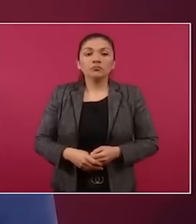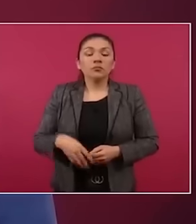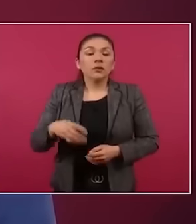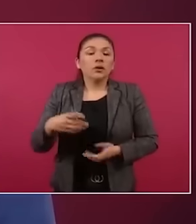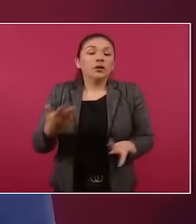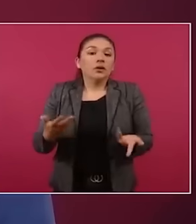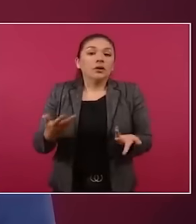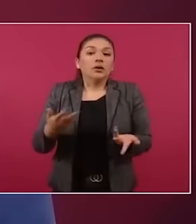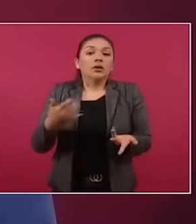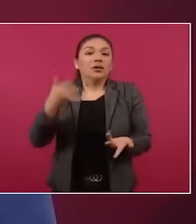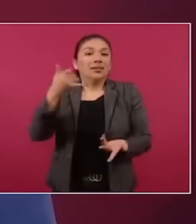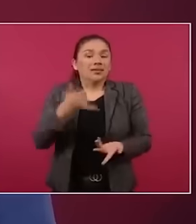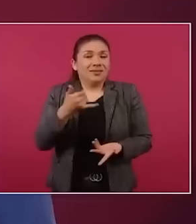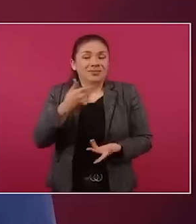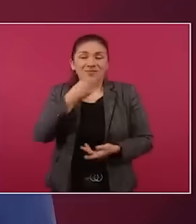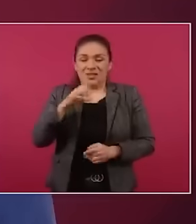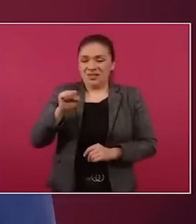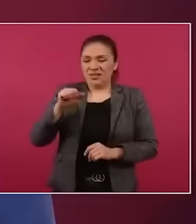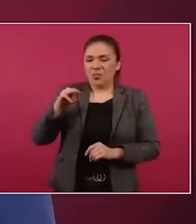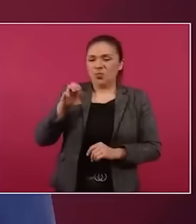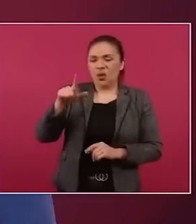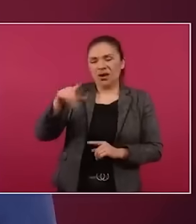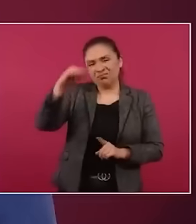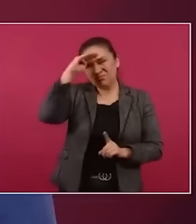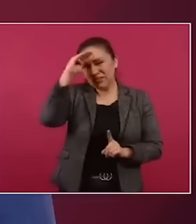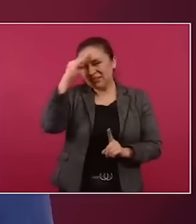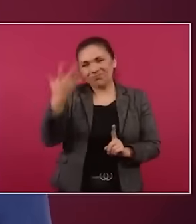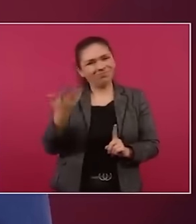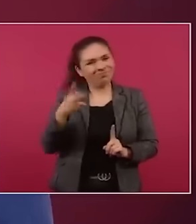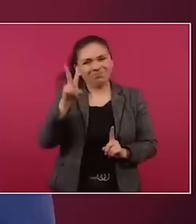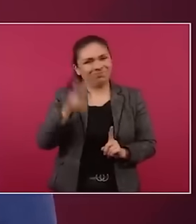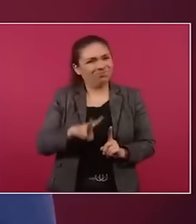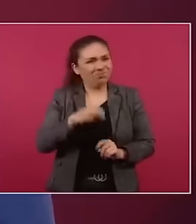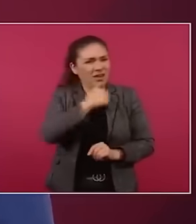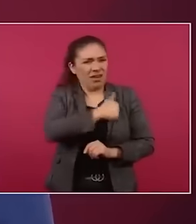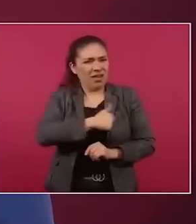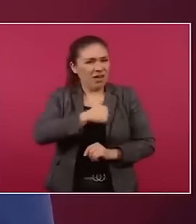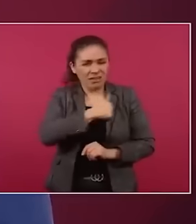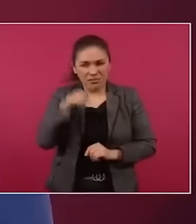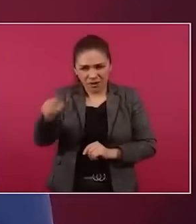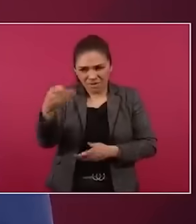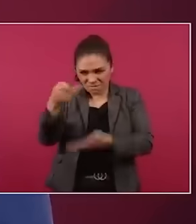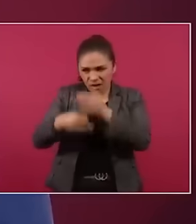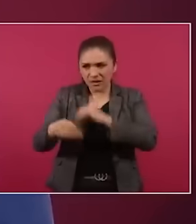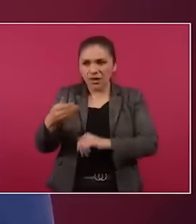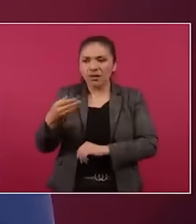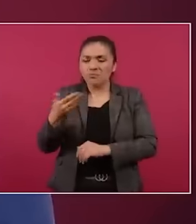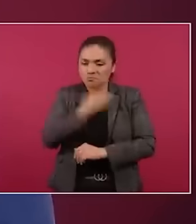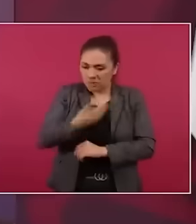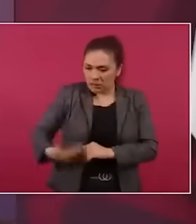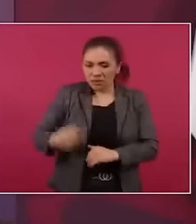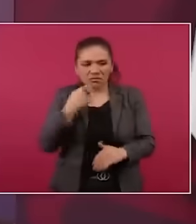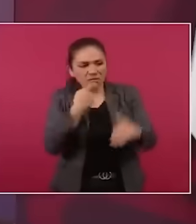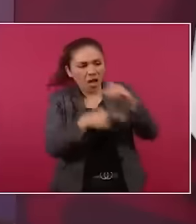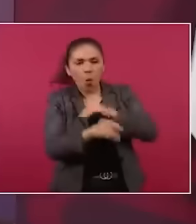lamentaba Samuel que el presidente no lo había hecho.